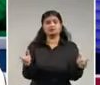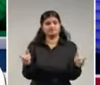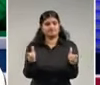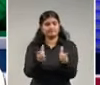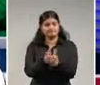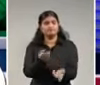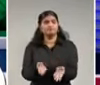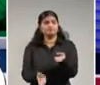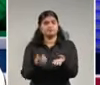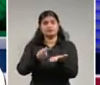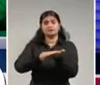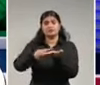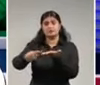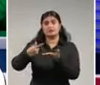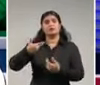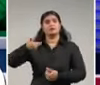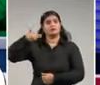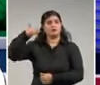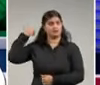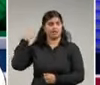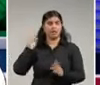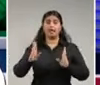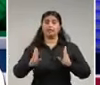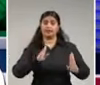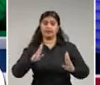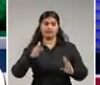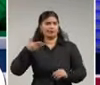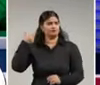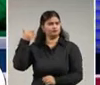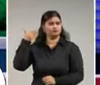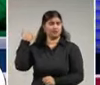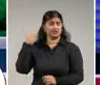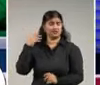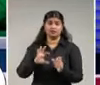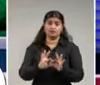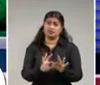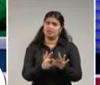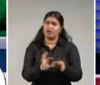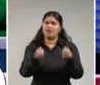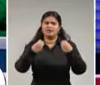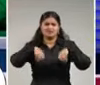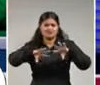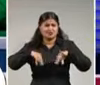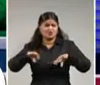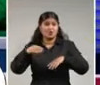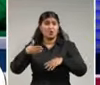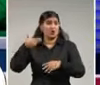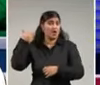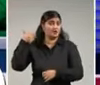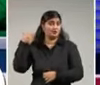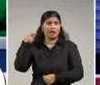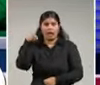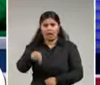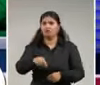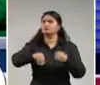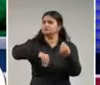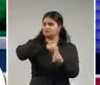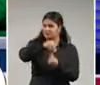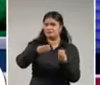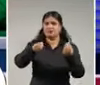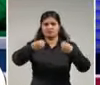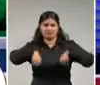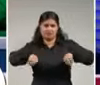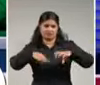semana anterior y a la de las etapas anteriores, donde tuvimos una gran incidencia. Se procesaron